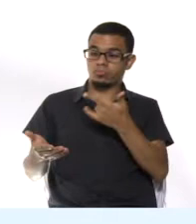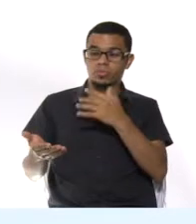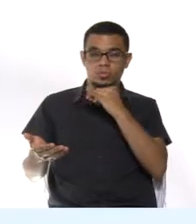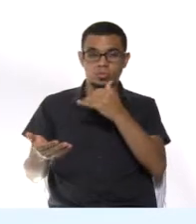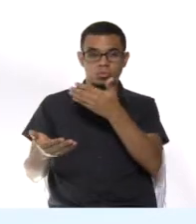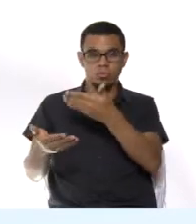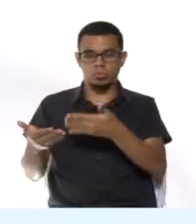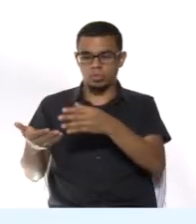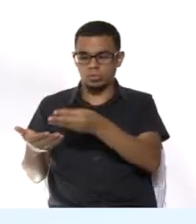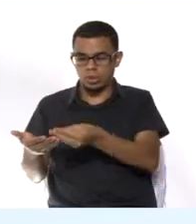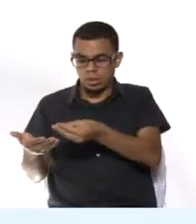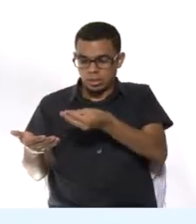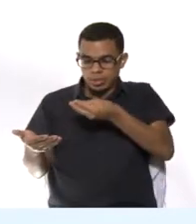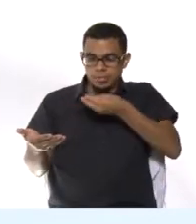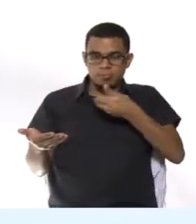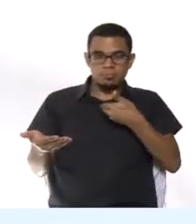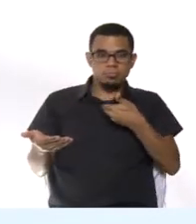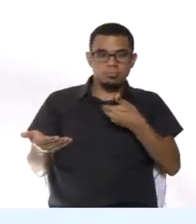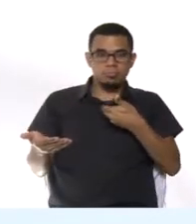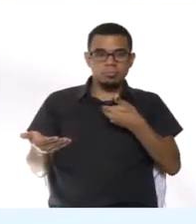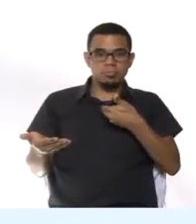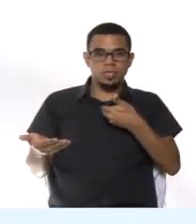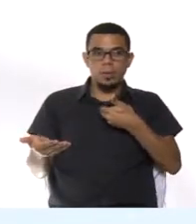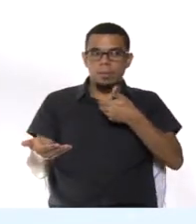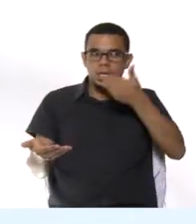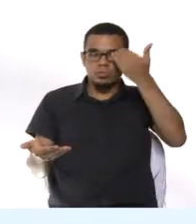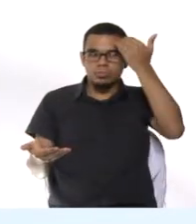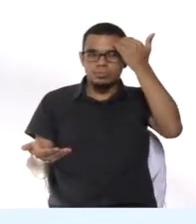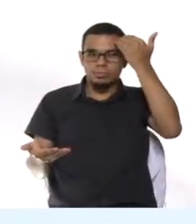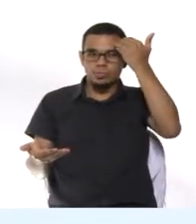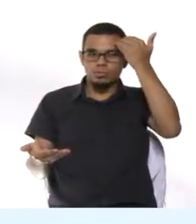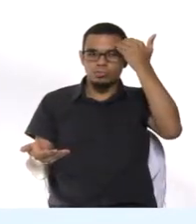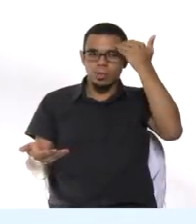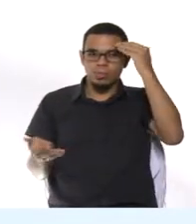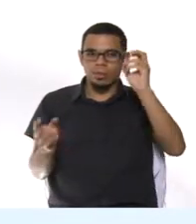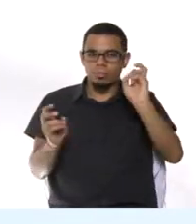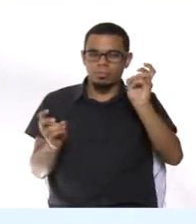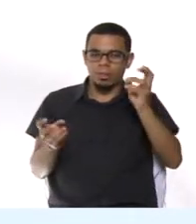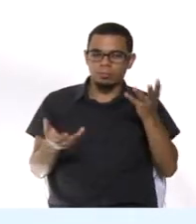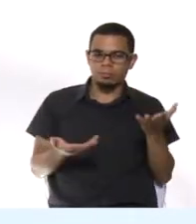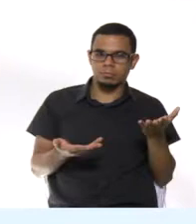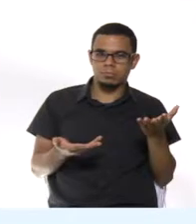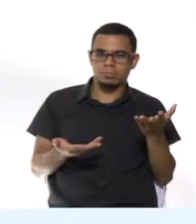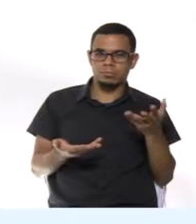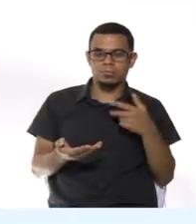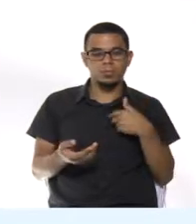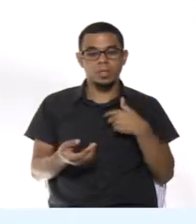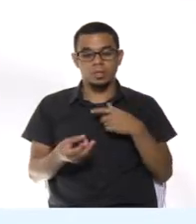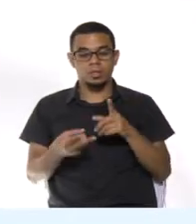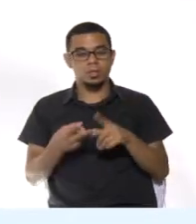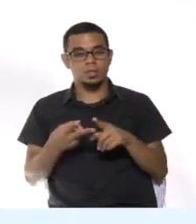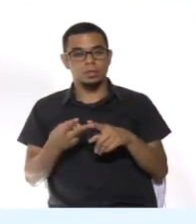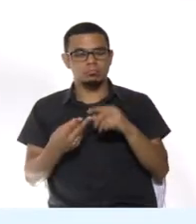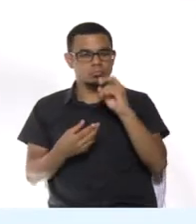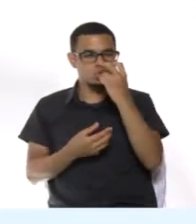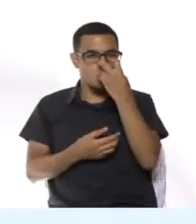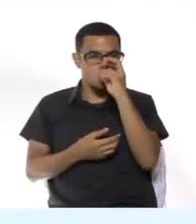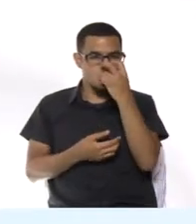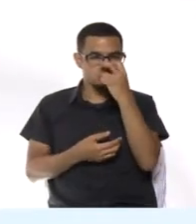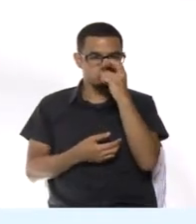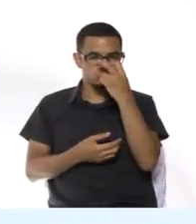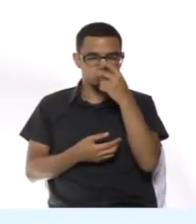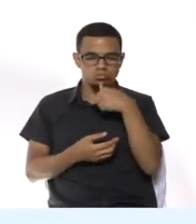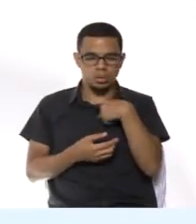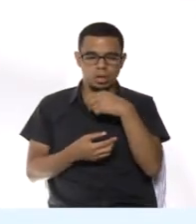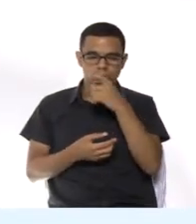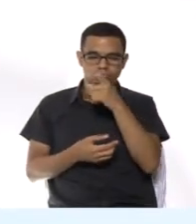texto adquirir información, lo principal. Luego tenemos satisfacer la curiosidad de las personas que estamos indagando